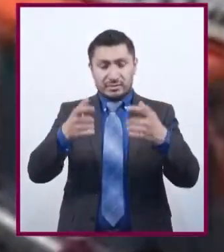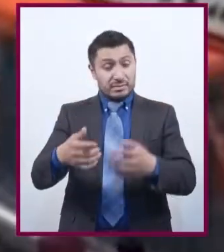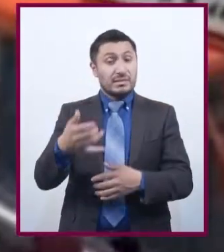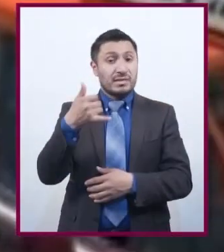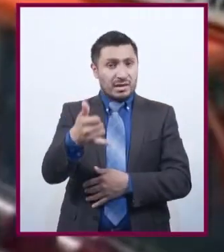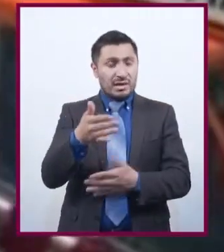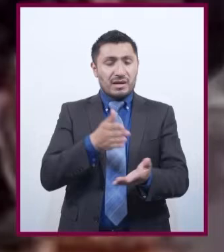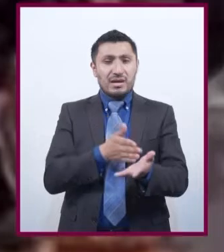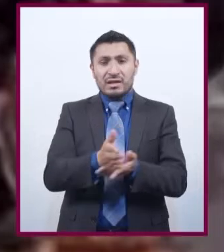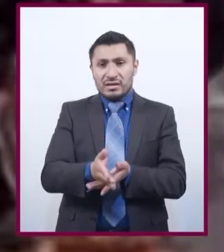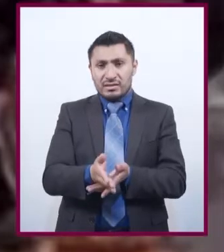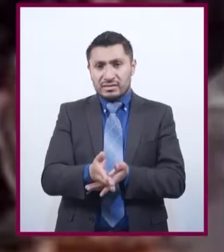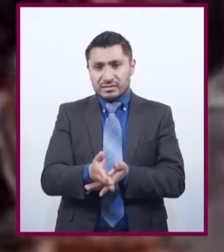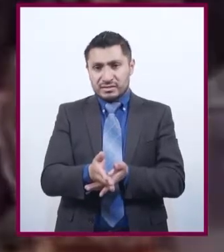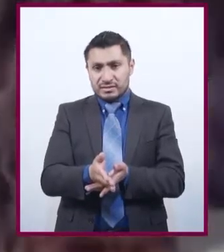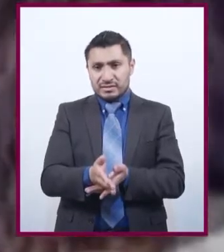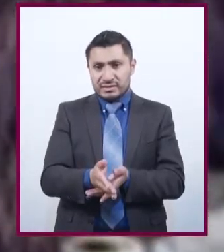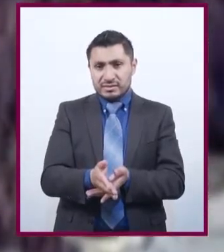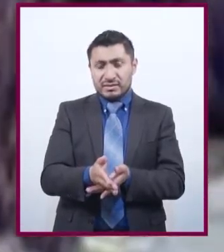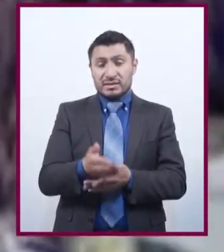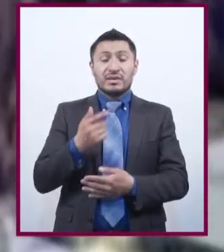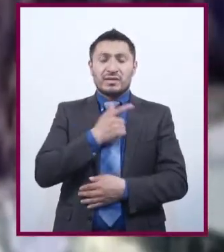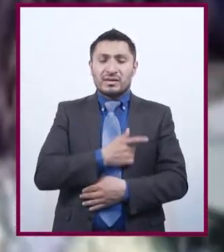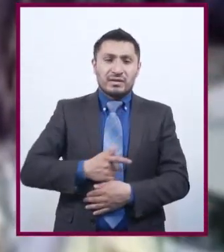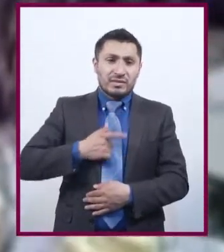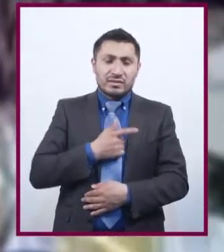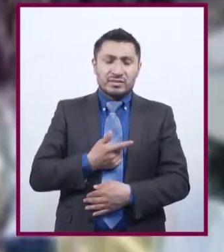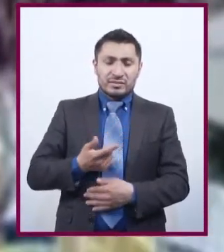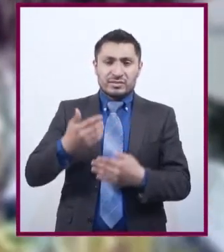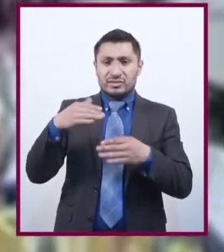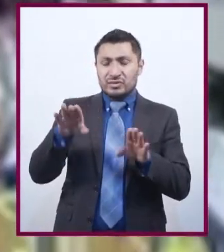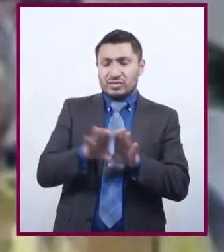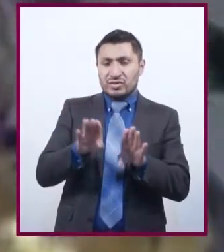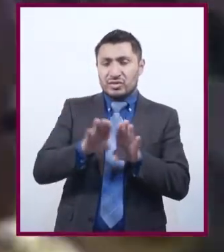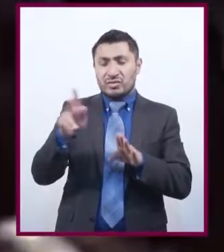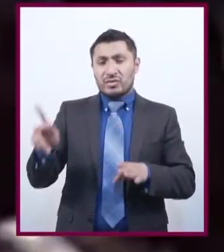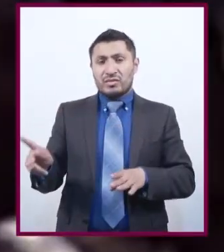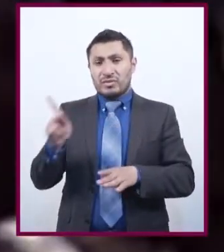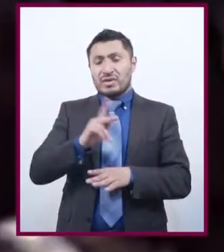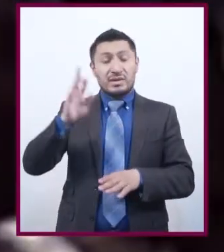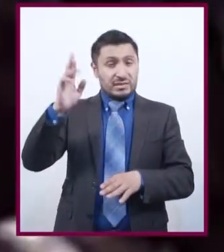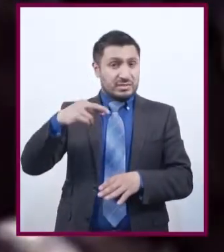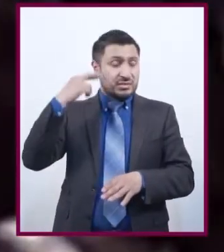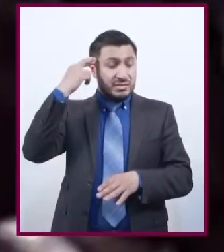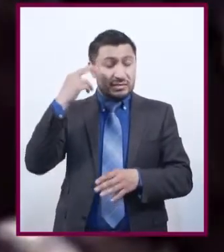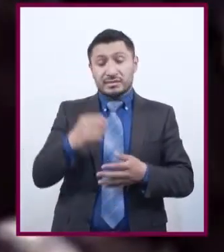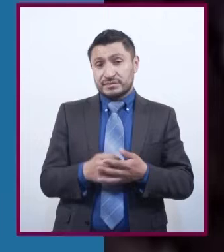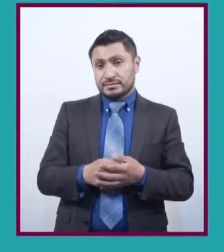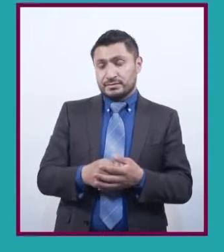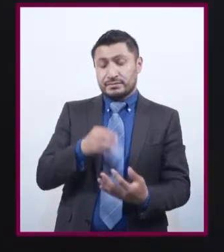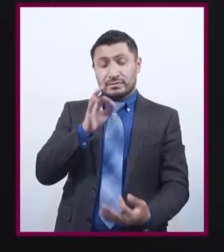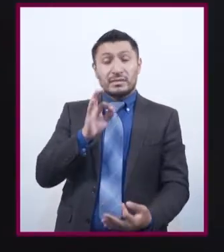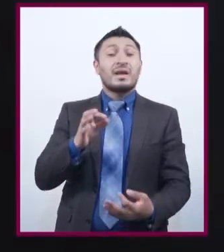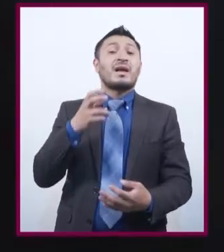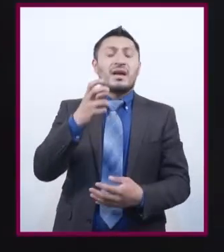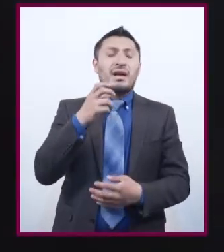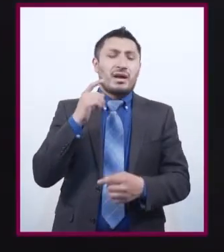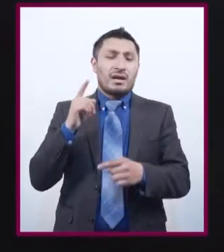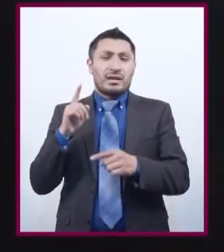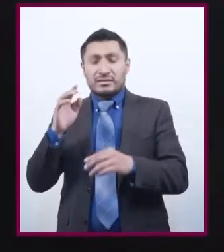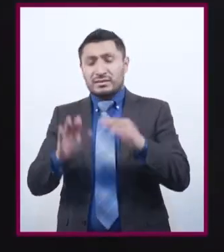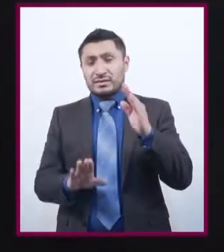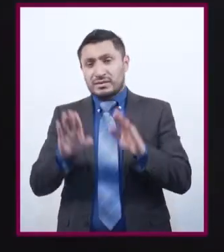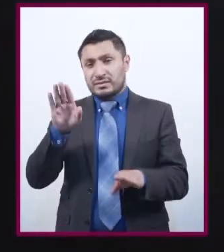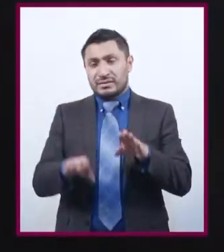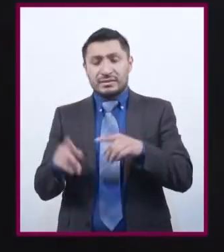económica y tener acceso a la opulencia y al Confort propios de La Nobleza o la burguesía ante las desigualdades